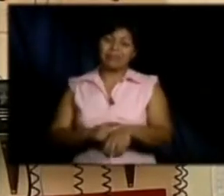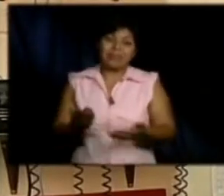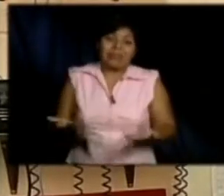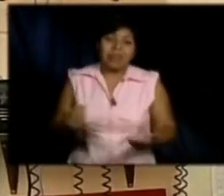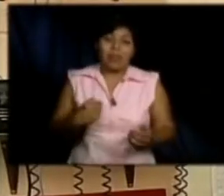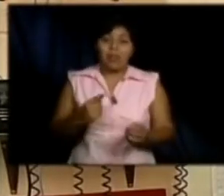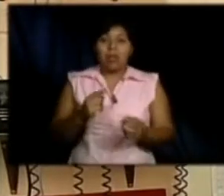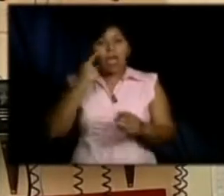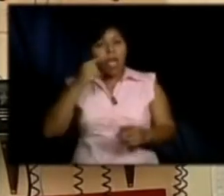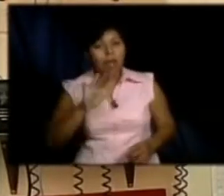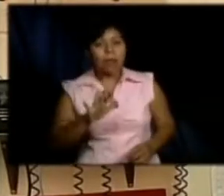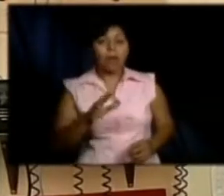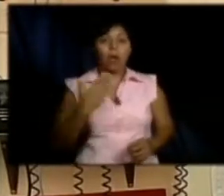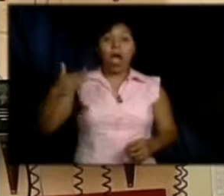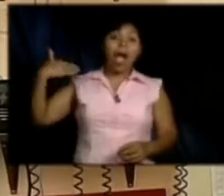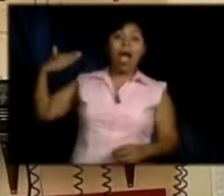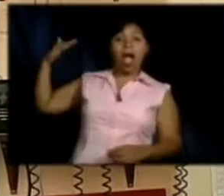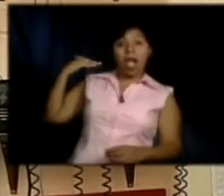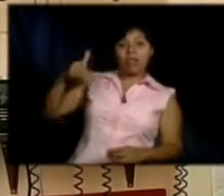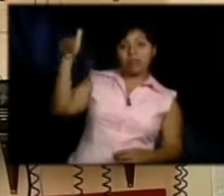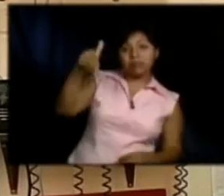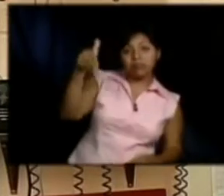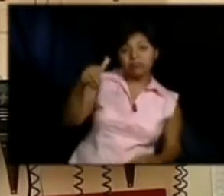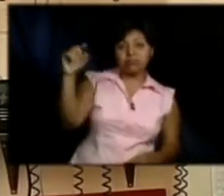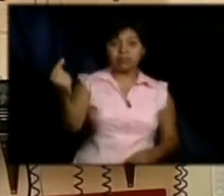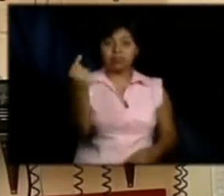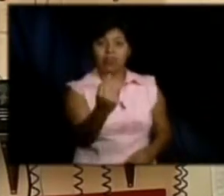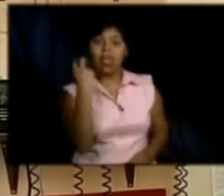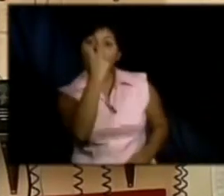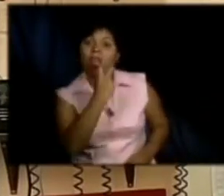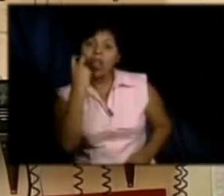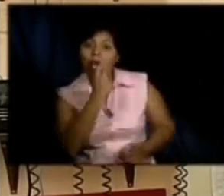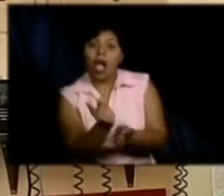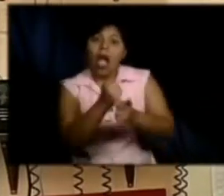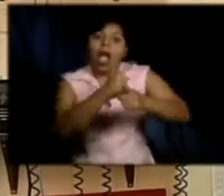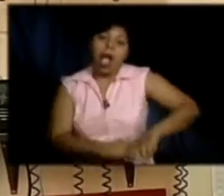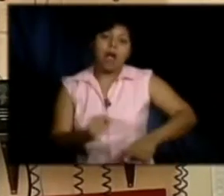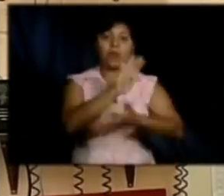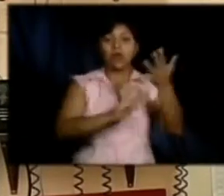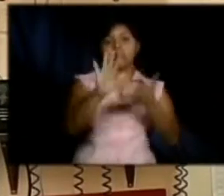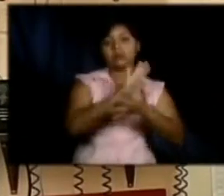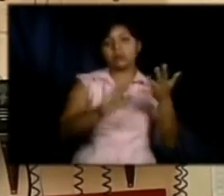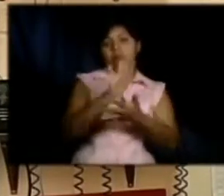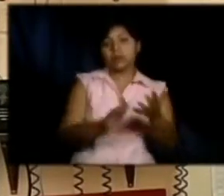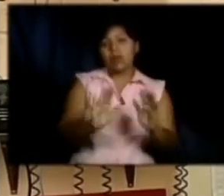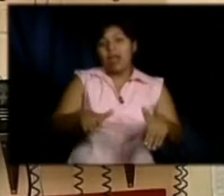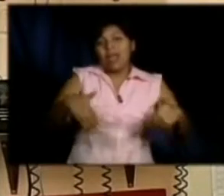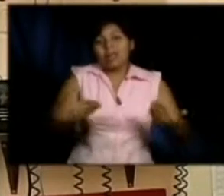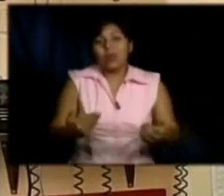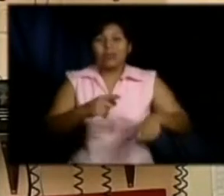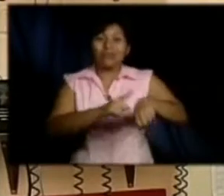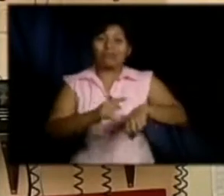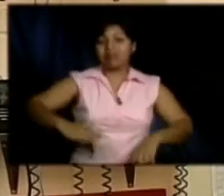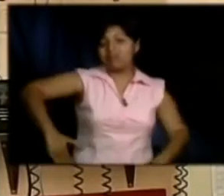Entonces, el cambio, por ejemplo, histórico de un tipo de educación oralista a una educación en señas,